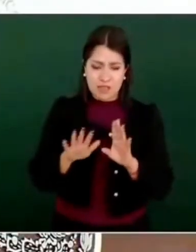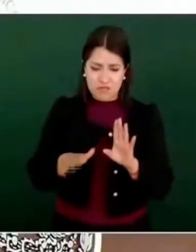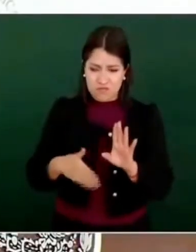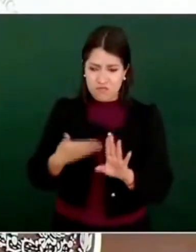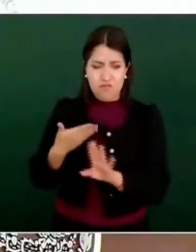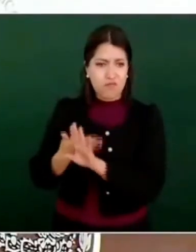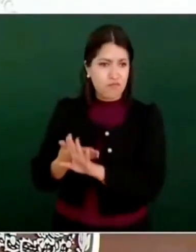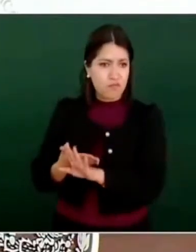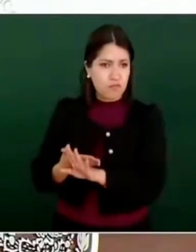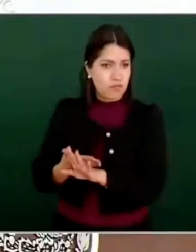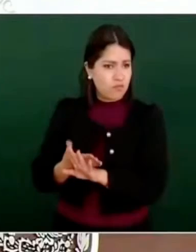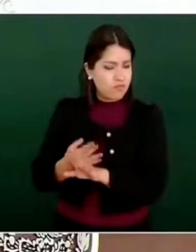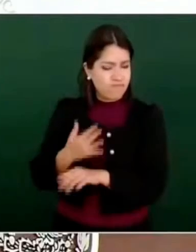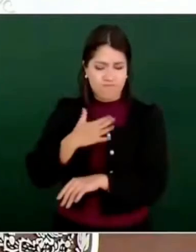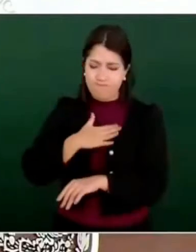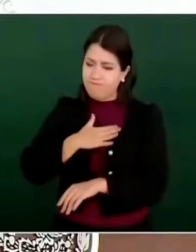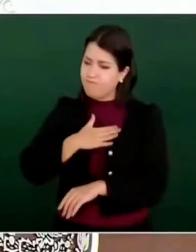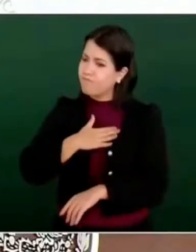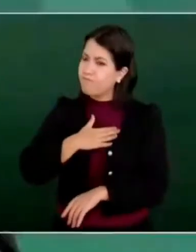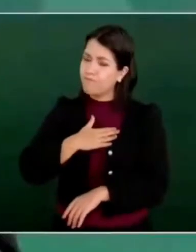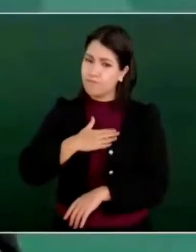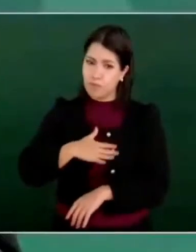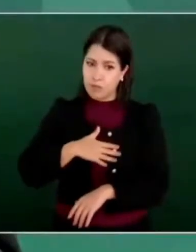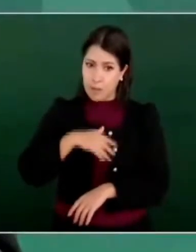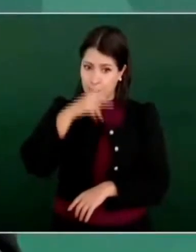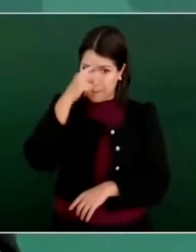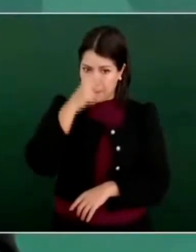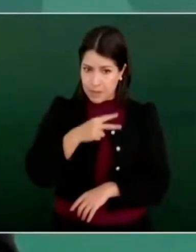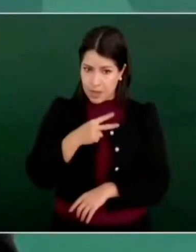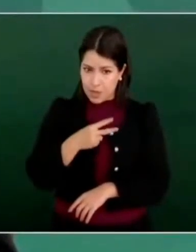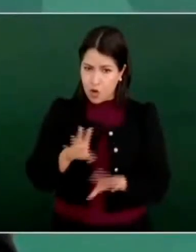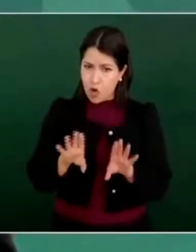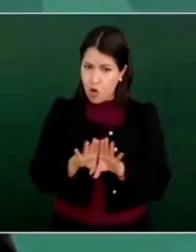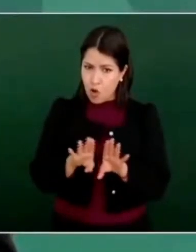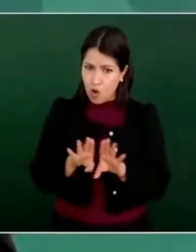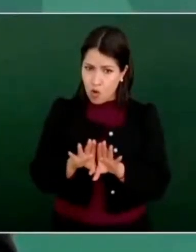injusta a nuestro país basada en mentiras.